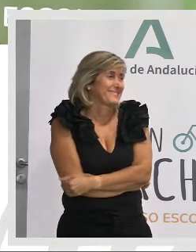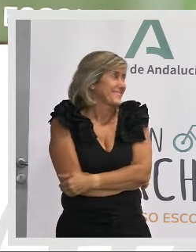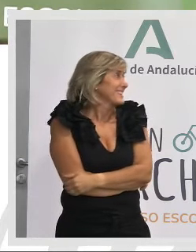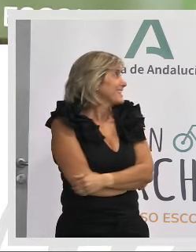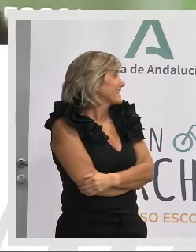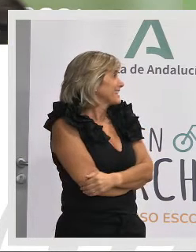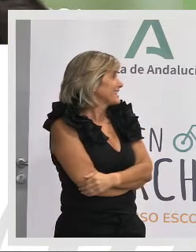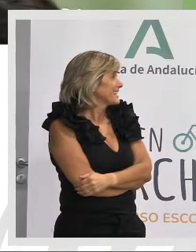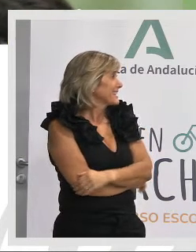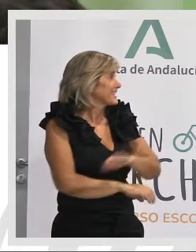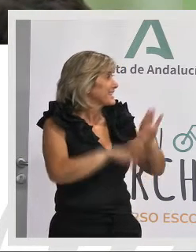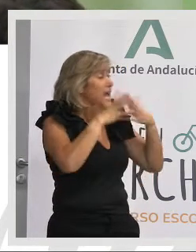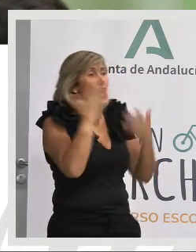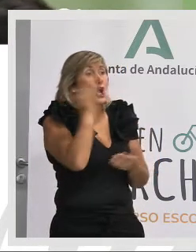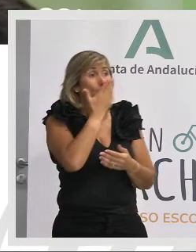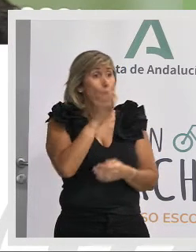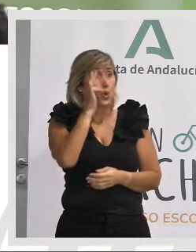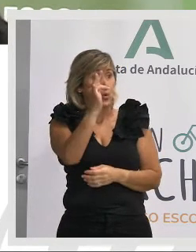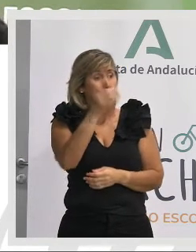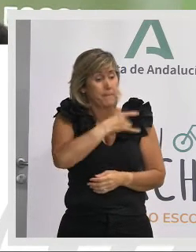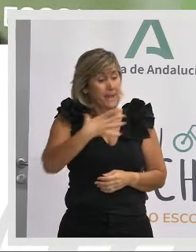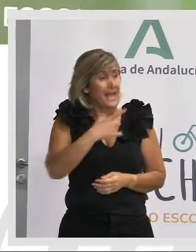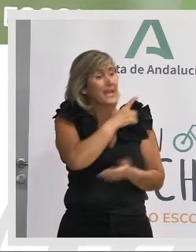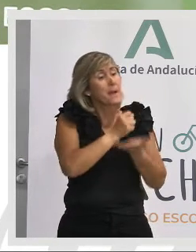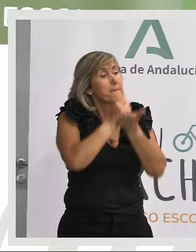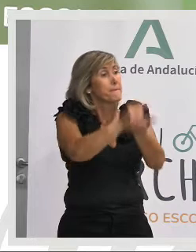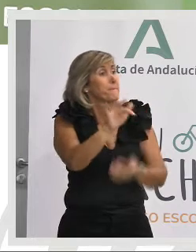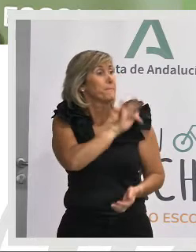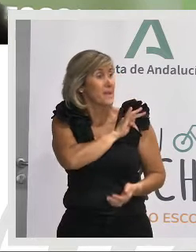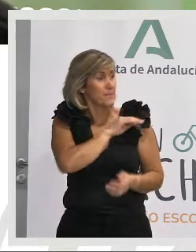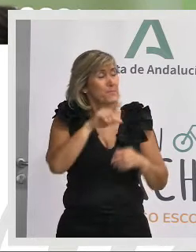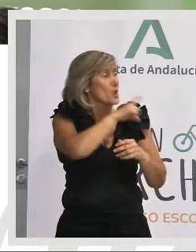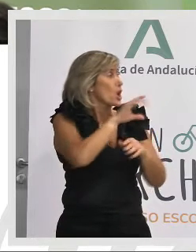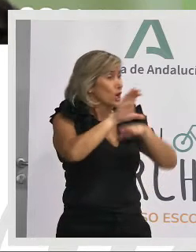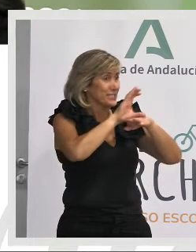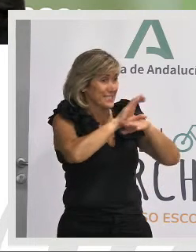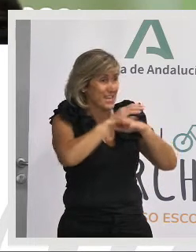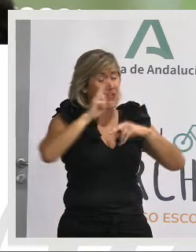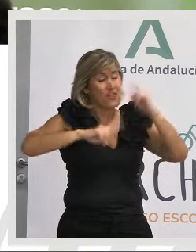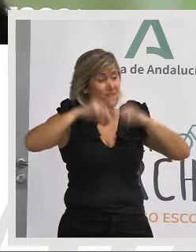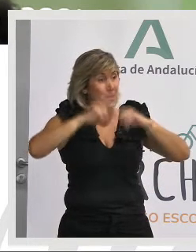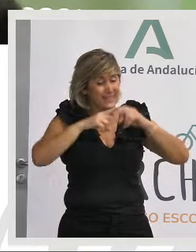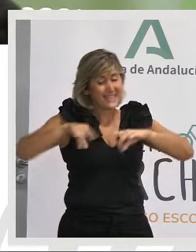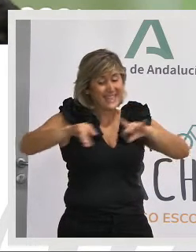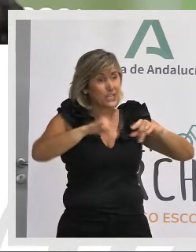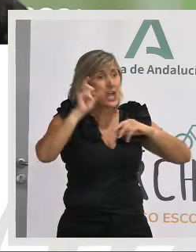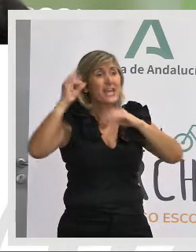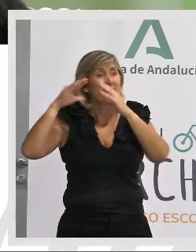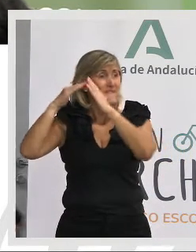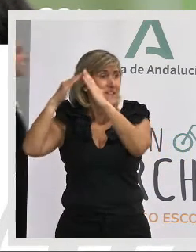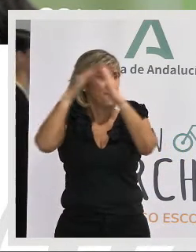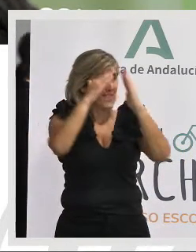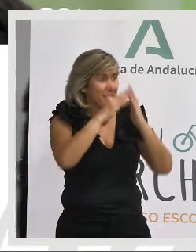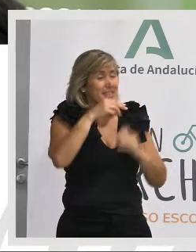Enhorabuena al Colegio Cruz Blanca. Entrega este premio a la consejera de Fomento, Articulación del Territorio y Vivienda, doña Marifran Carazo,